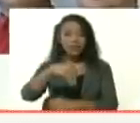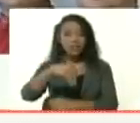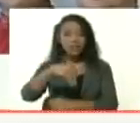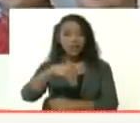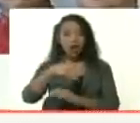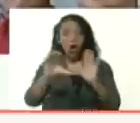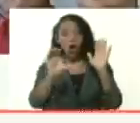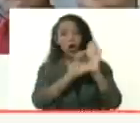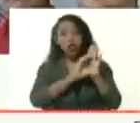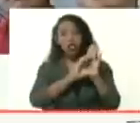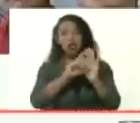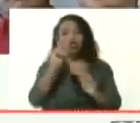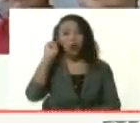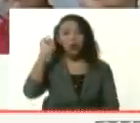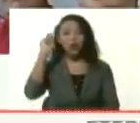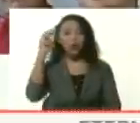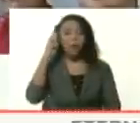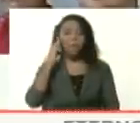Constitución,